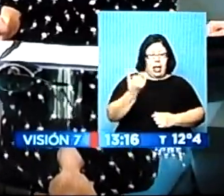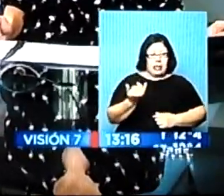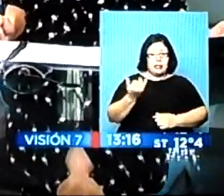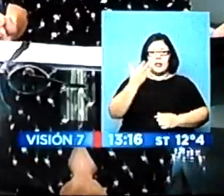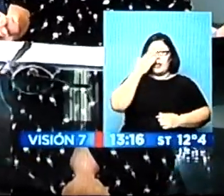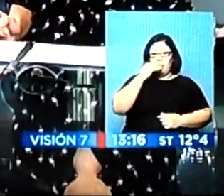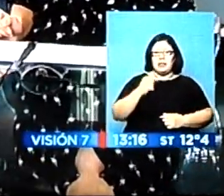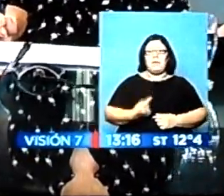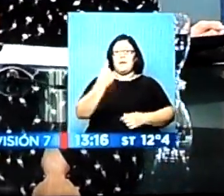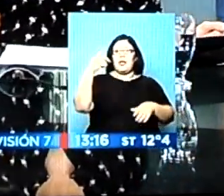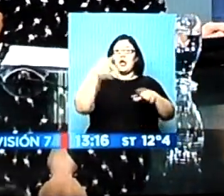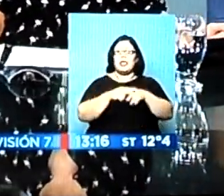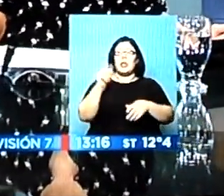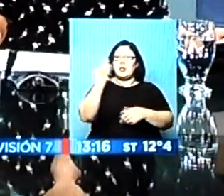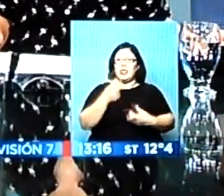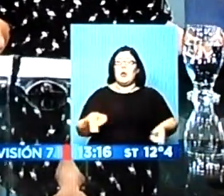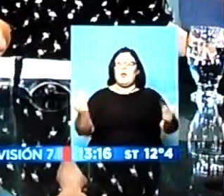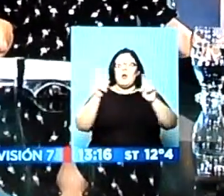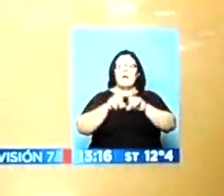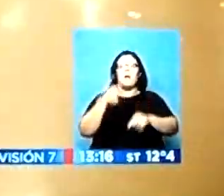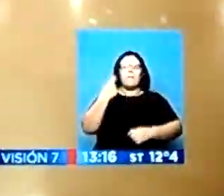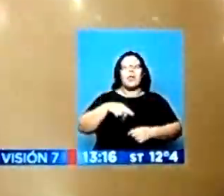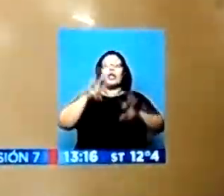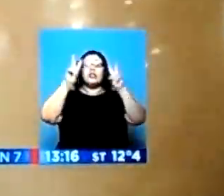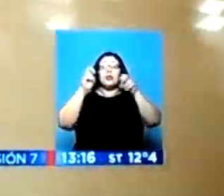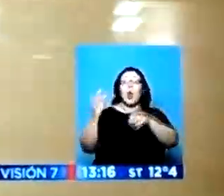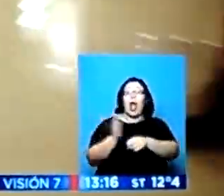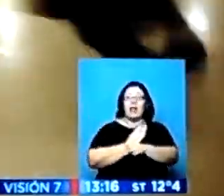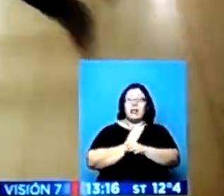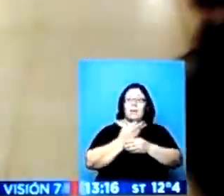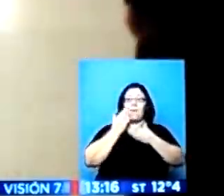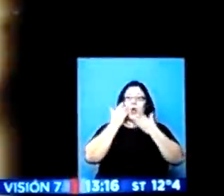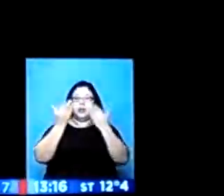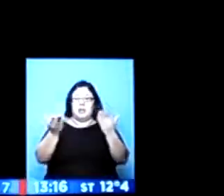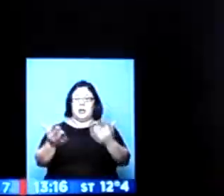Bueno, ahora la primera pausa. Y ya volvemos con Estética. Sí.